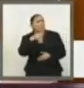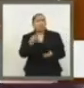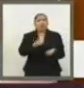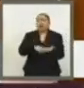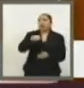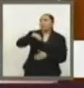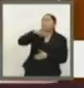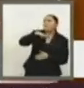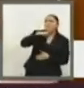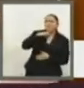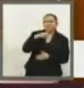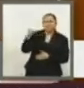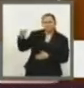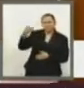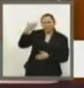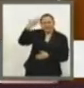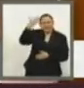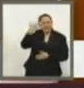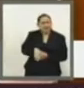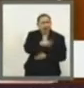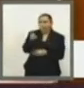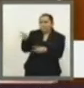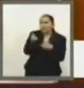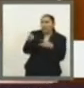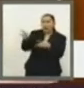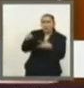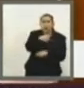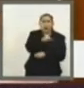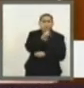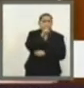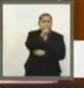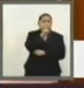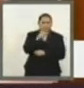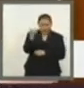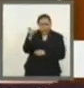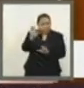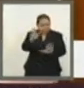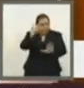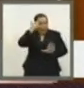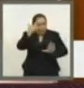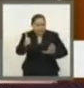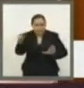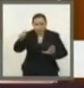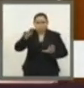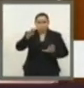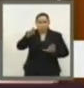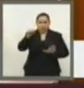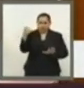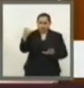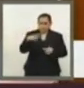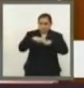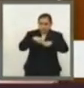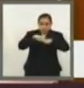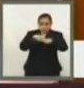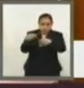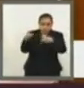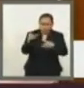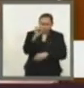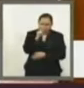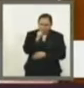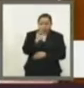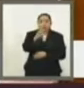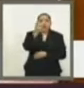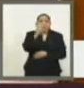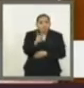inaceptable. Pero si no contratamos esas 12,000 pipas, no vamos